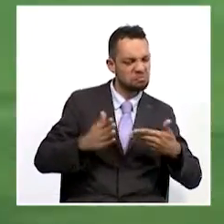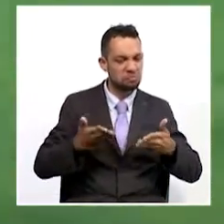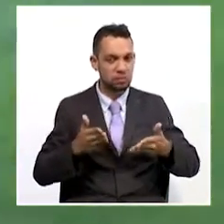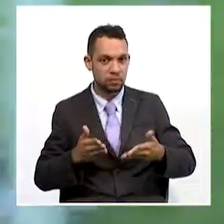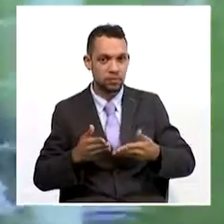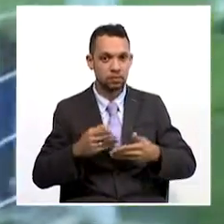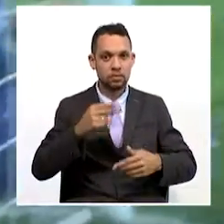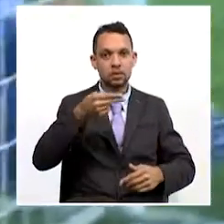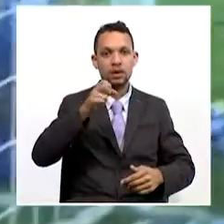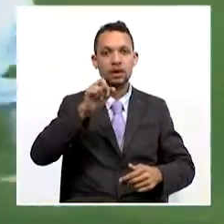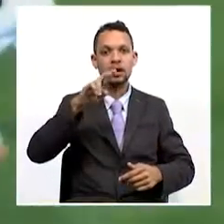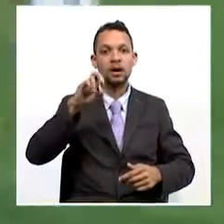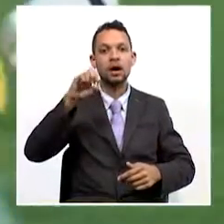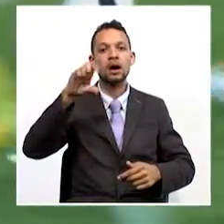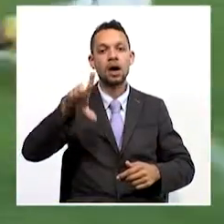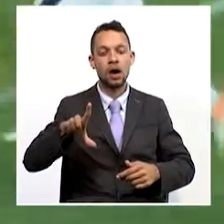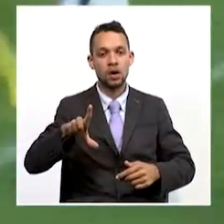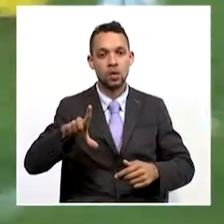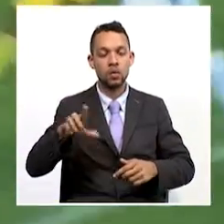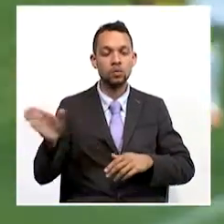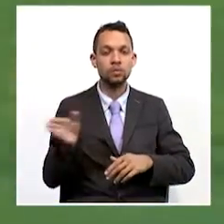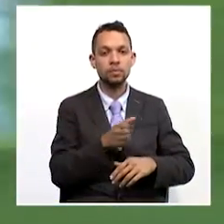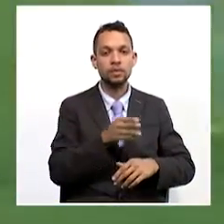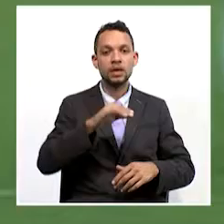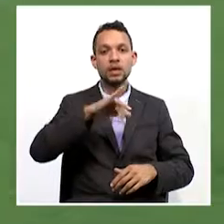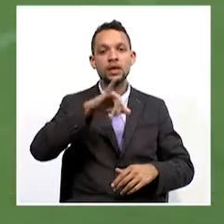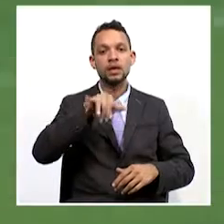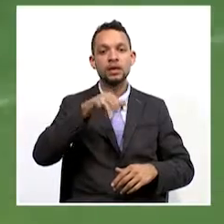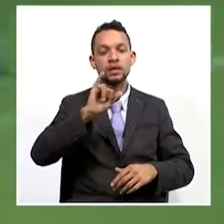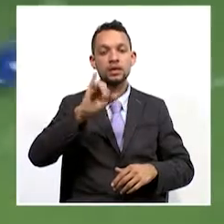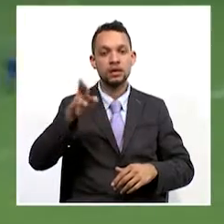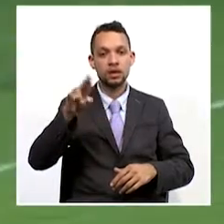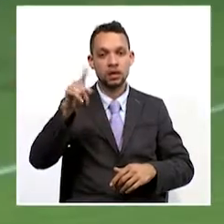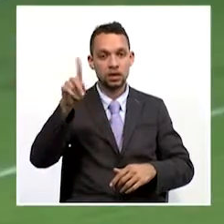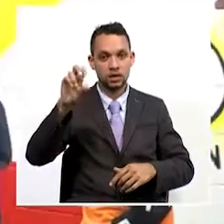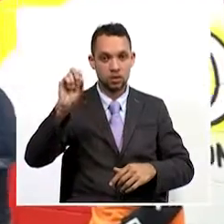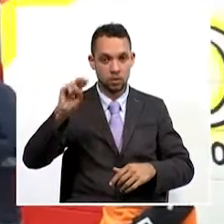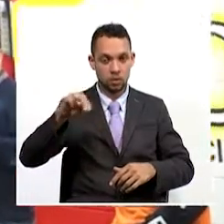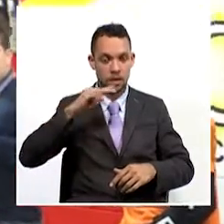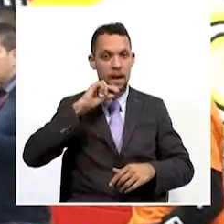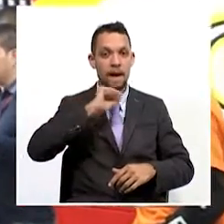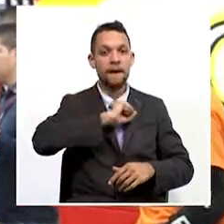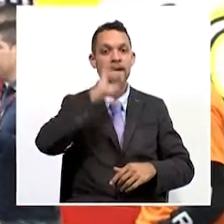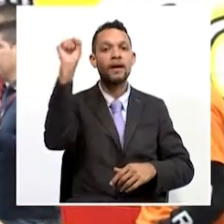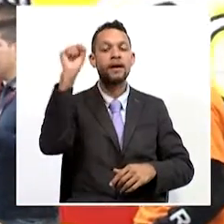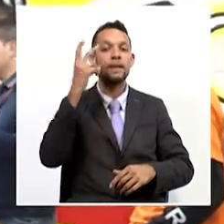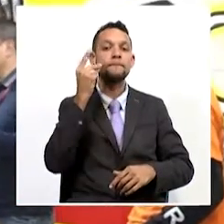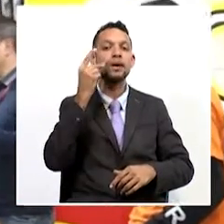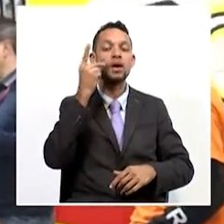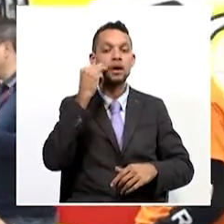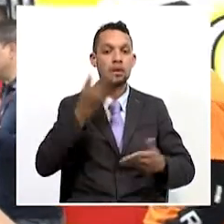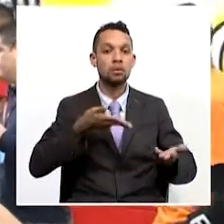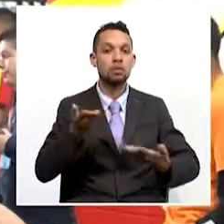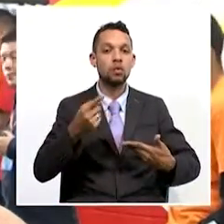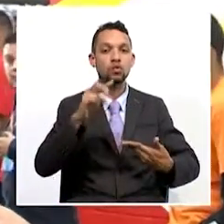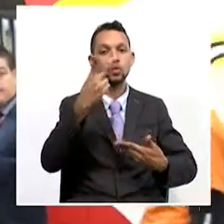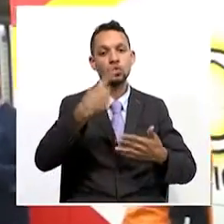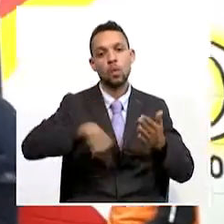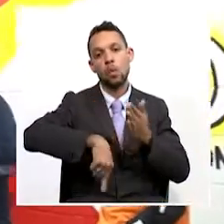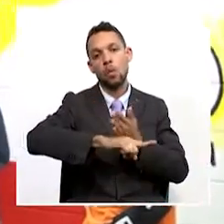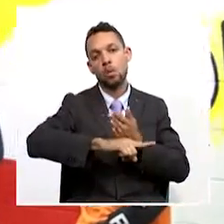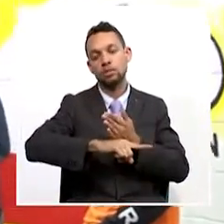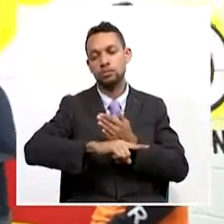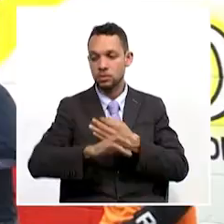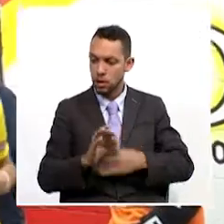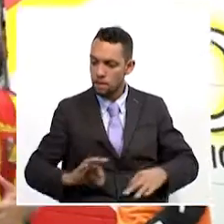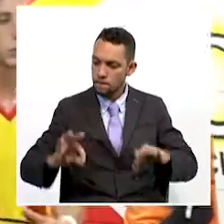anotación de Harold Reina y una joya de Gerson Vidal le dio la victoria al equipo pereirano. Pude concretar lo que era lo importante, gracias al